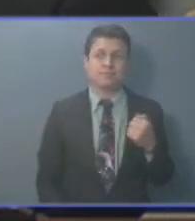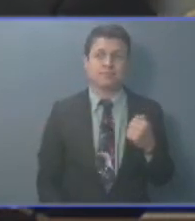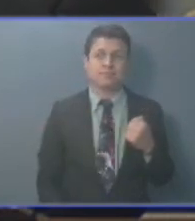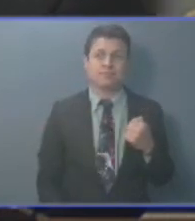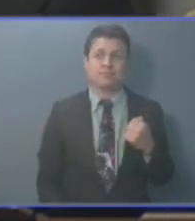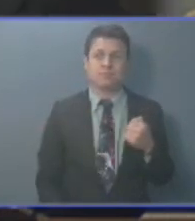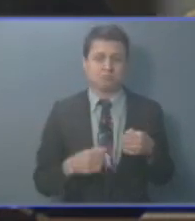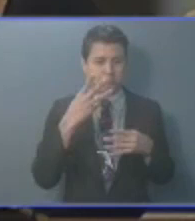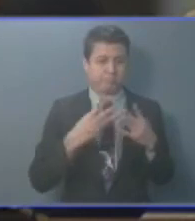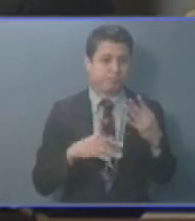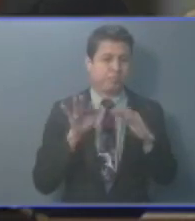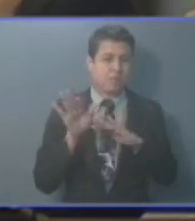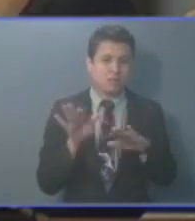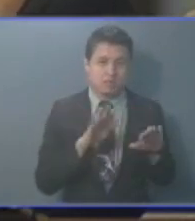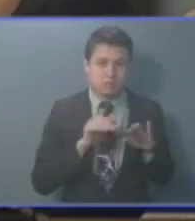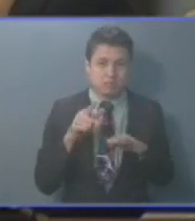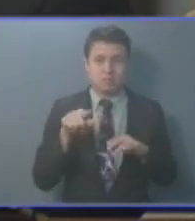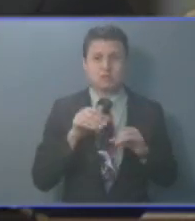Y por eso